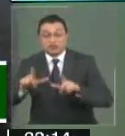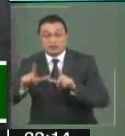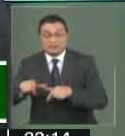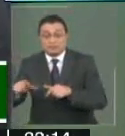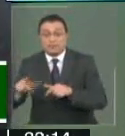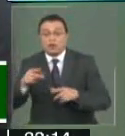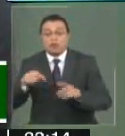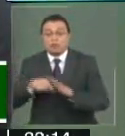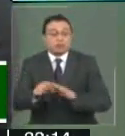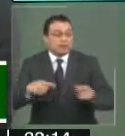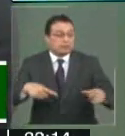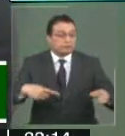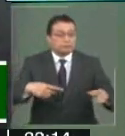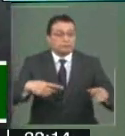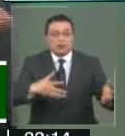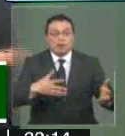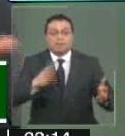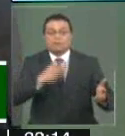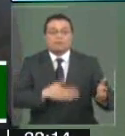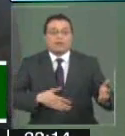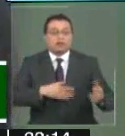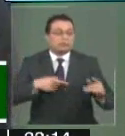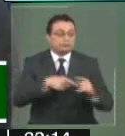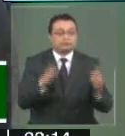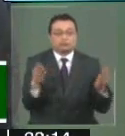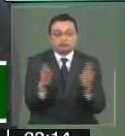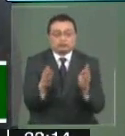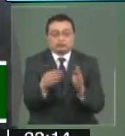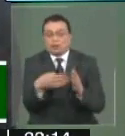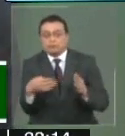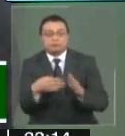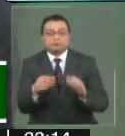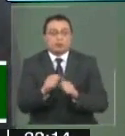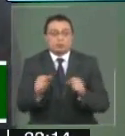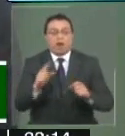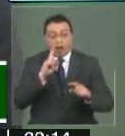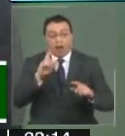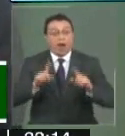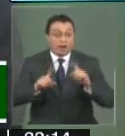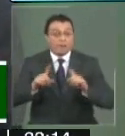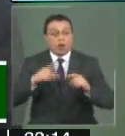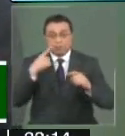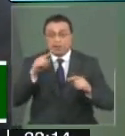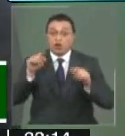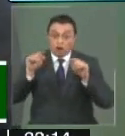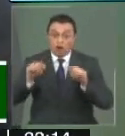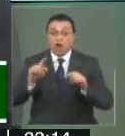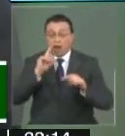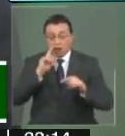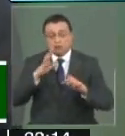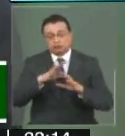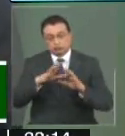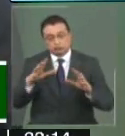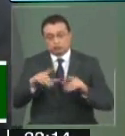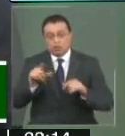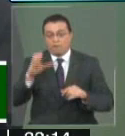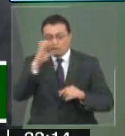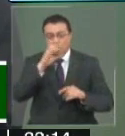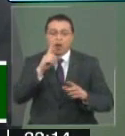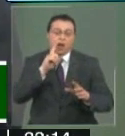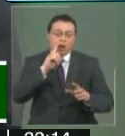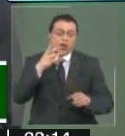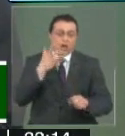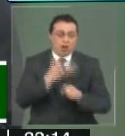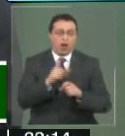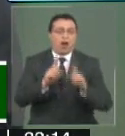el ingreso por la habitación no se puede pasar con la silla de ruedas por el baño, como a veces pasa esto también, pero claro que si se busca, se encuentra.